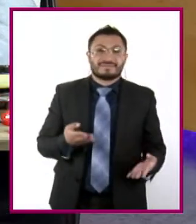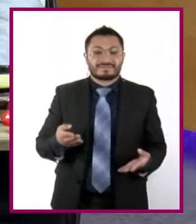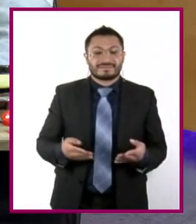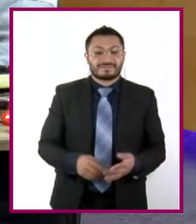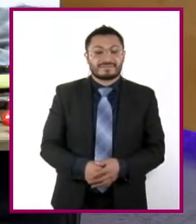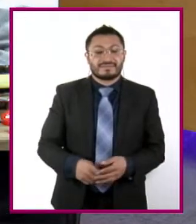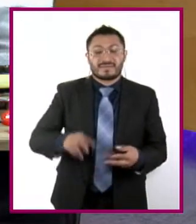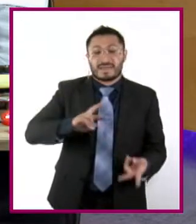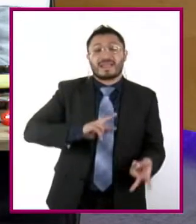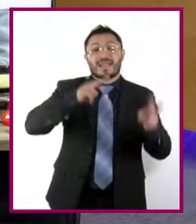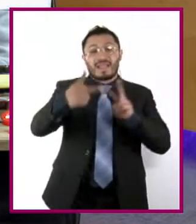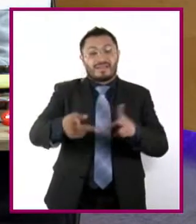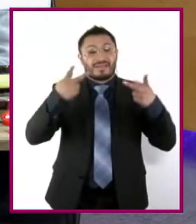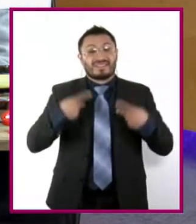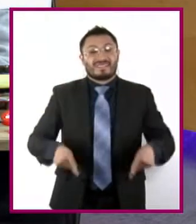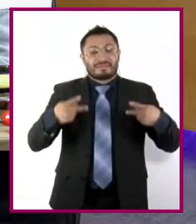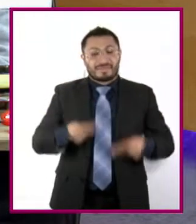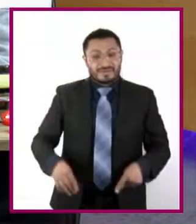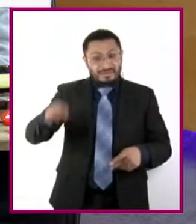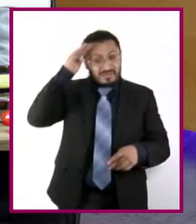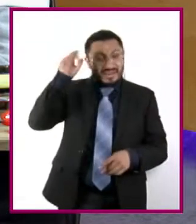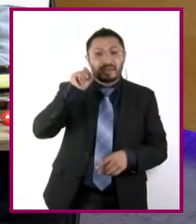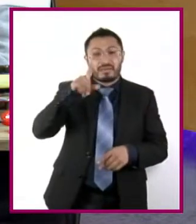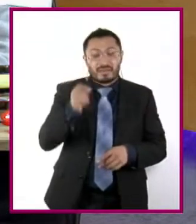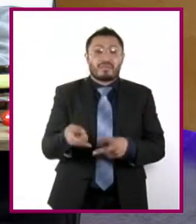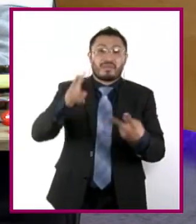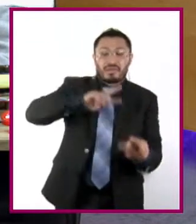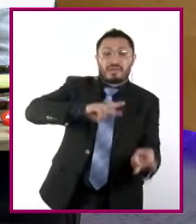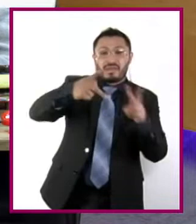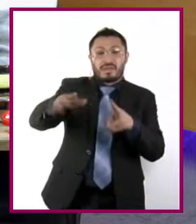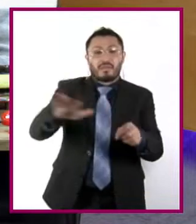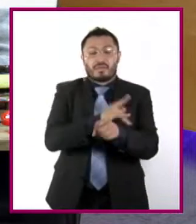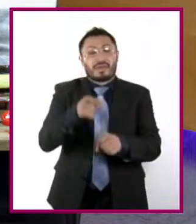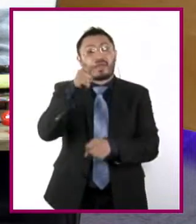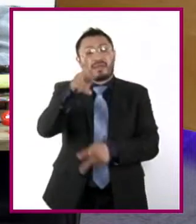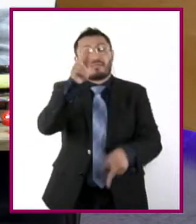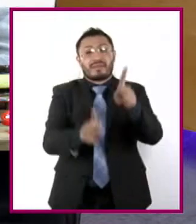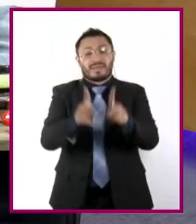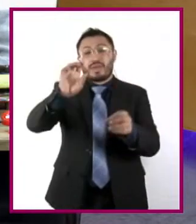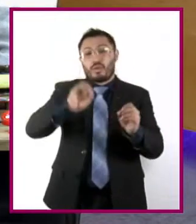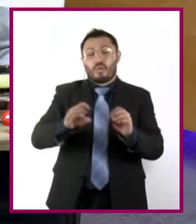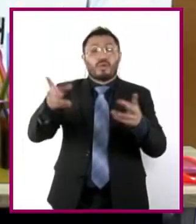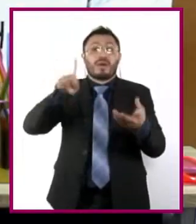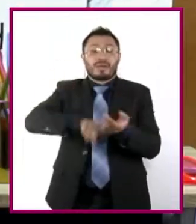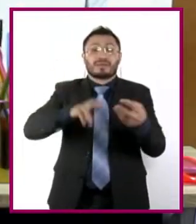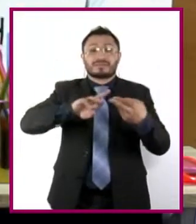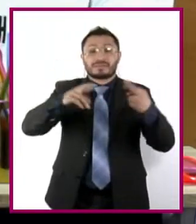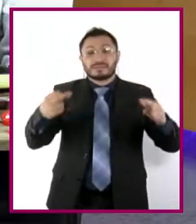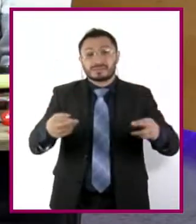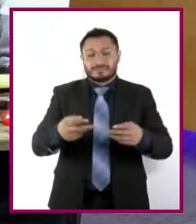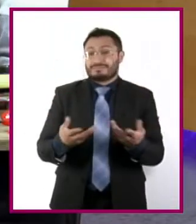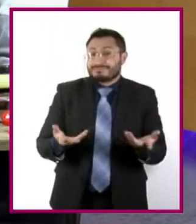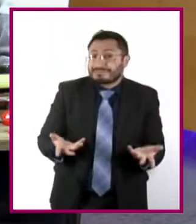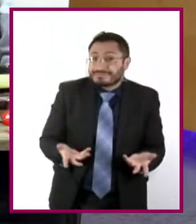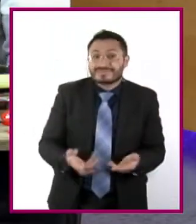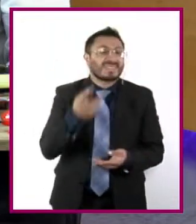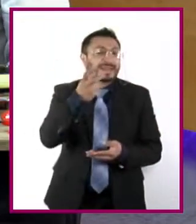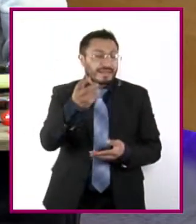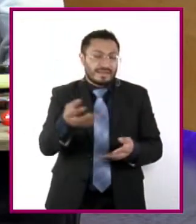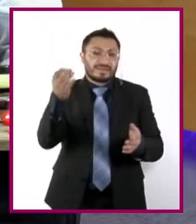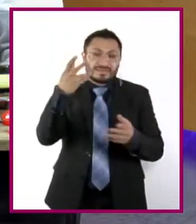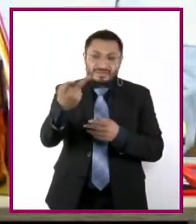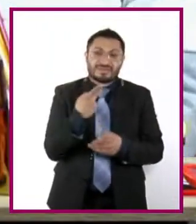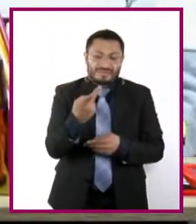Que la otra persona piensa lo mismo que la otra por el solo hecho de estar hablando o estar en una relación. ¿Ves? Eso fue lo que nos